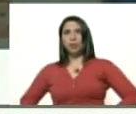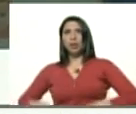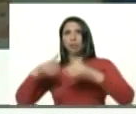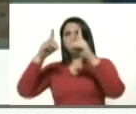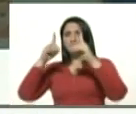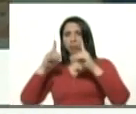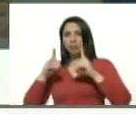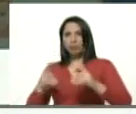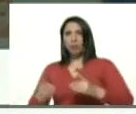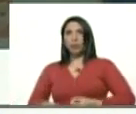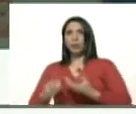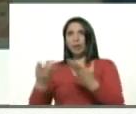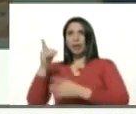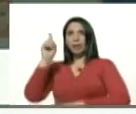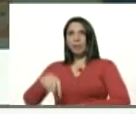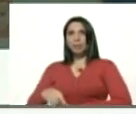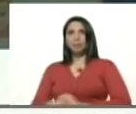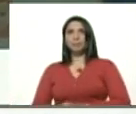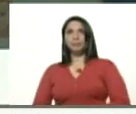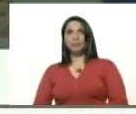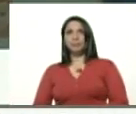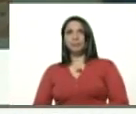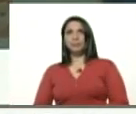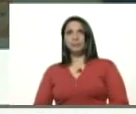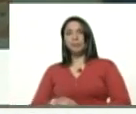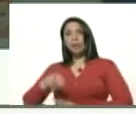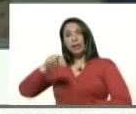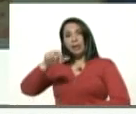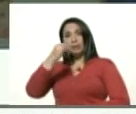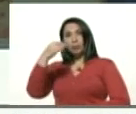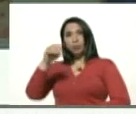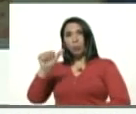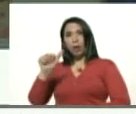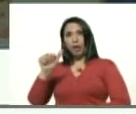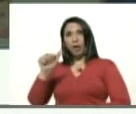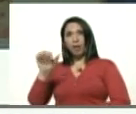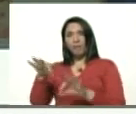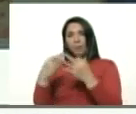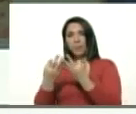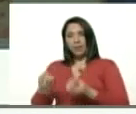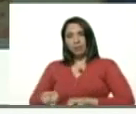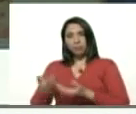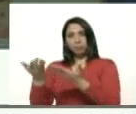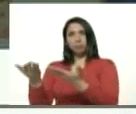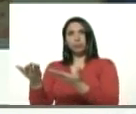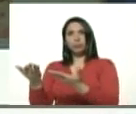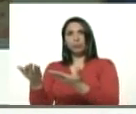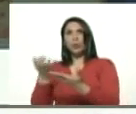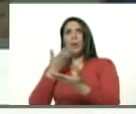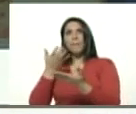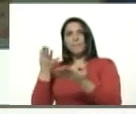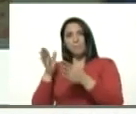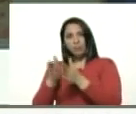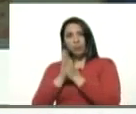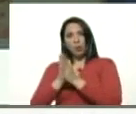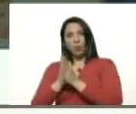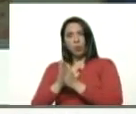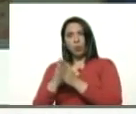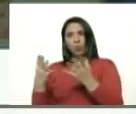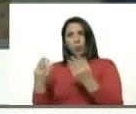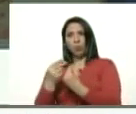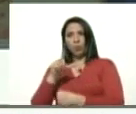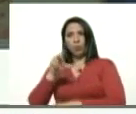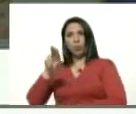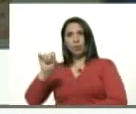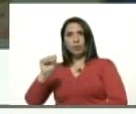decidido entregarle también a Aquiles Nazoa a través de su familia. Así que me desplazo junto con Luis hasta el lugar donde se